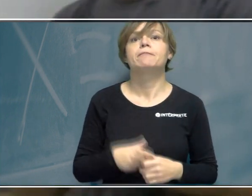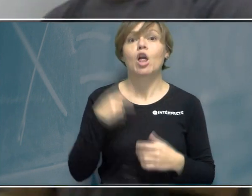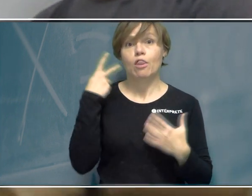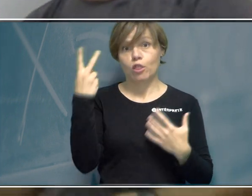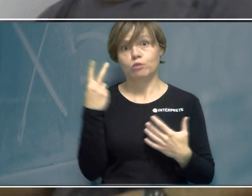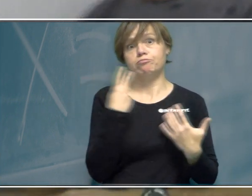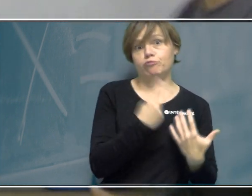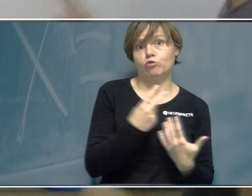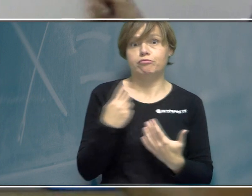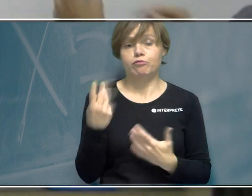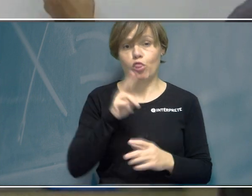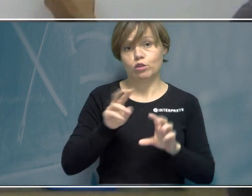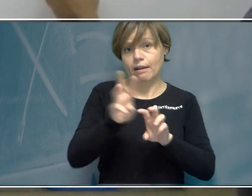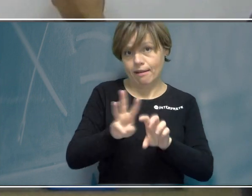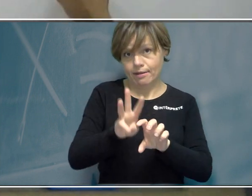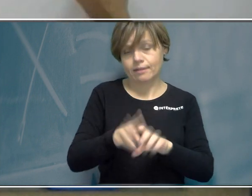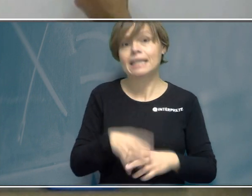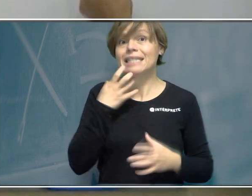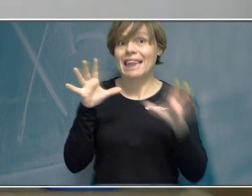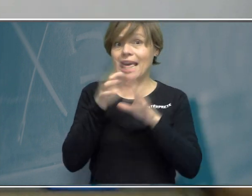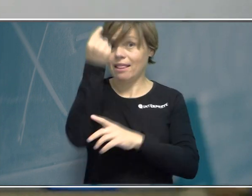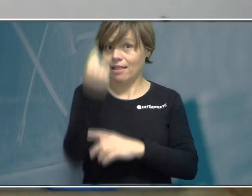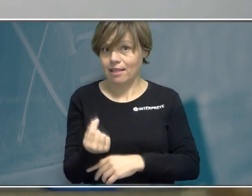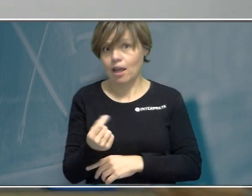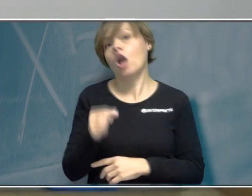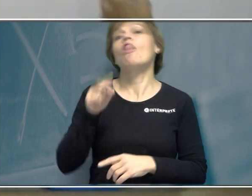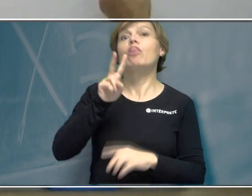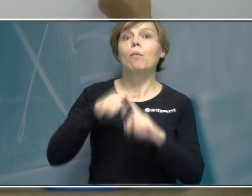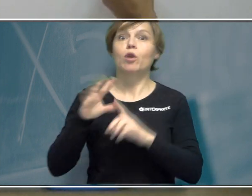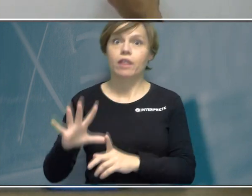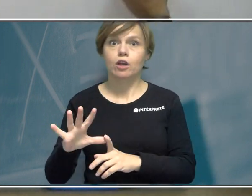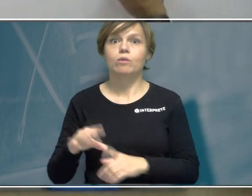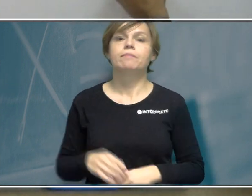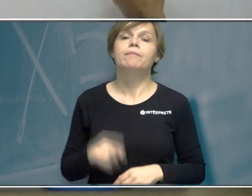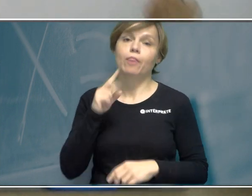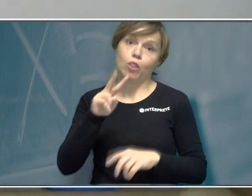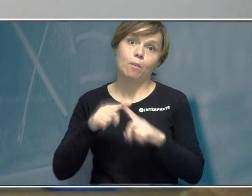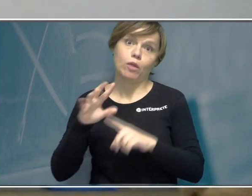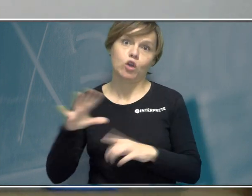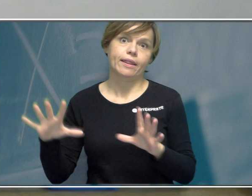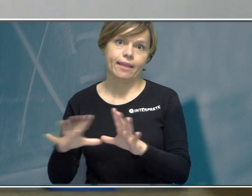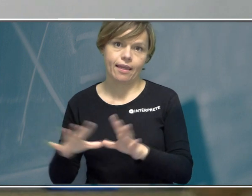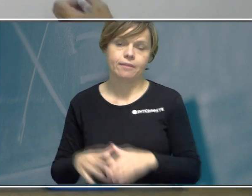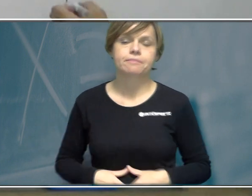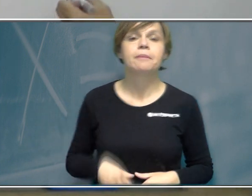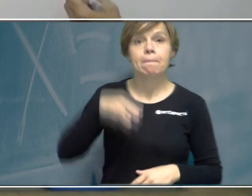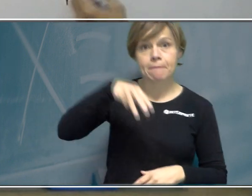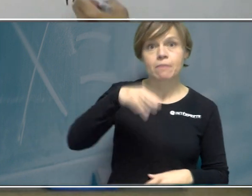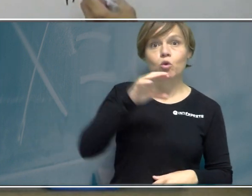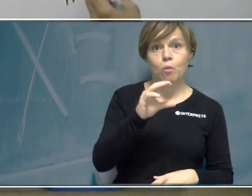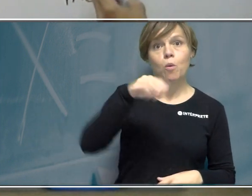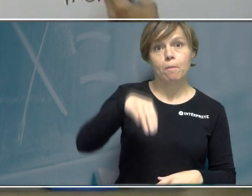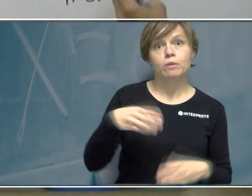2, 4 y por 2, 8. El 10, si lo factorizamos, es 2 por 5. 2 por 5, 10. Y el mínimo común